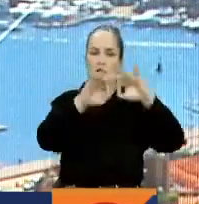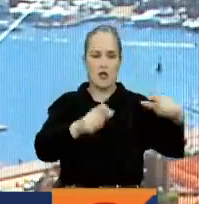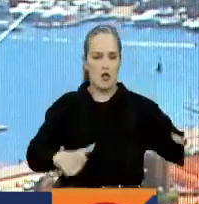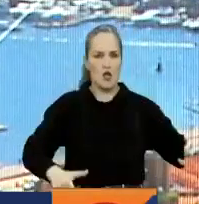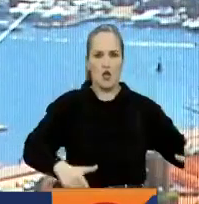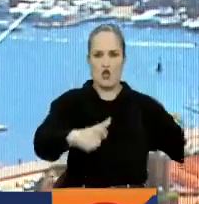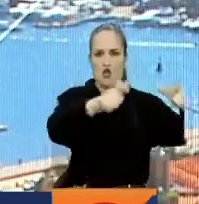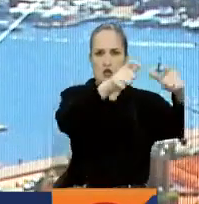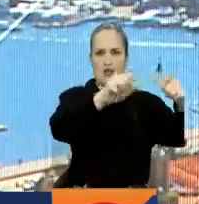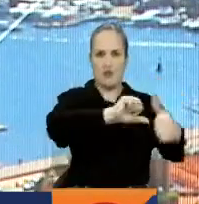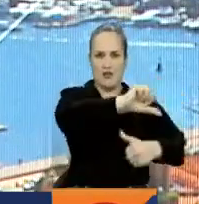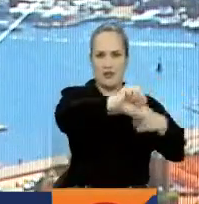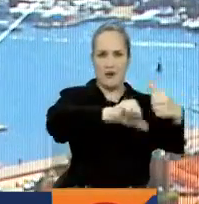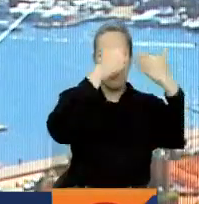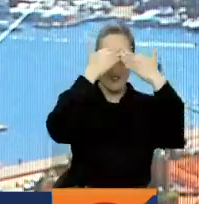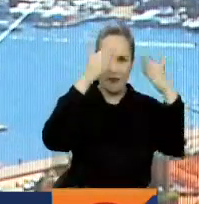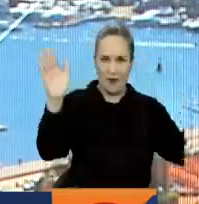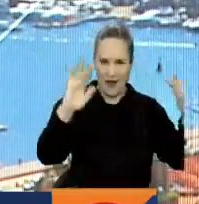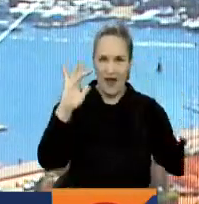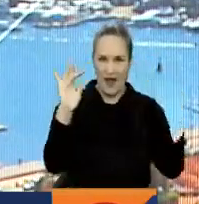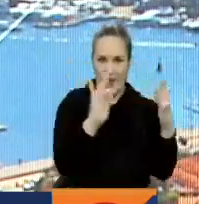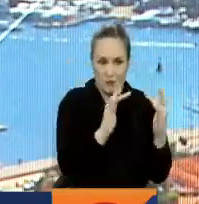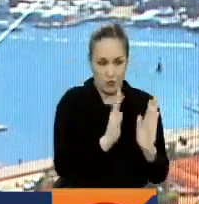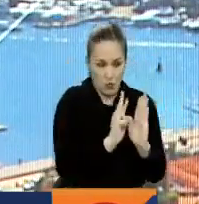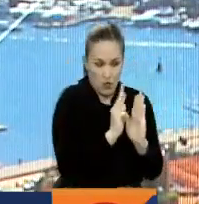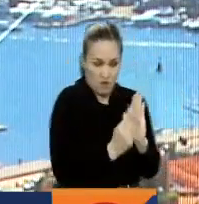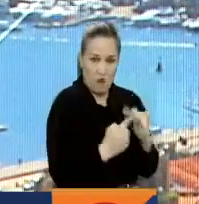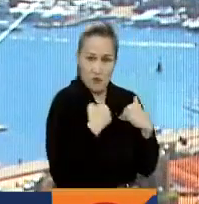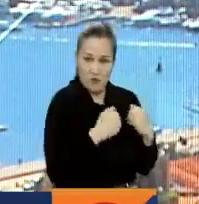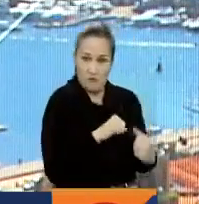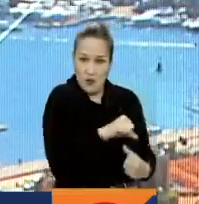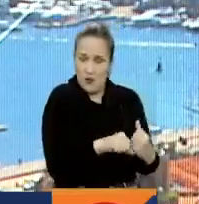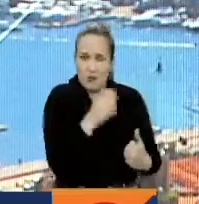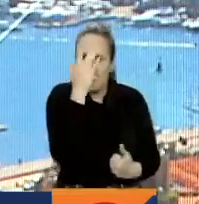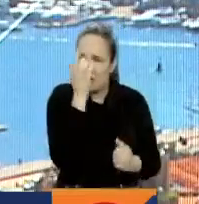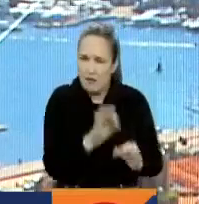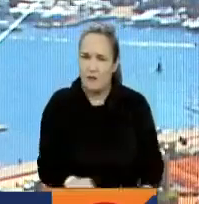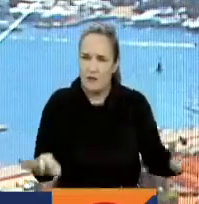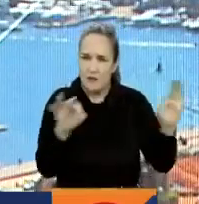dentro de un trámite en democracia como le va a ocurrir a la reforma a la